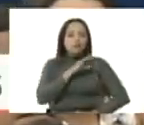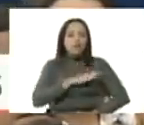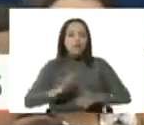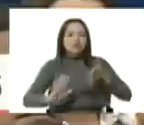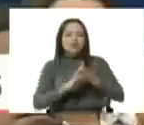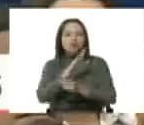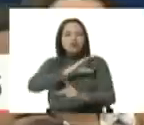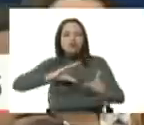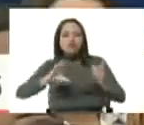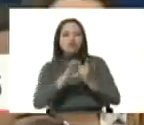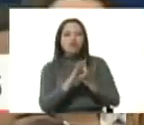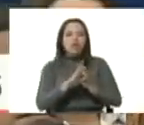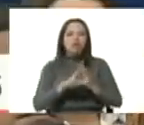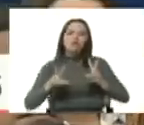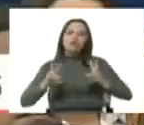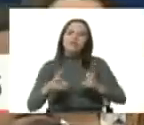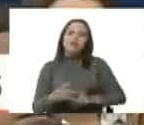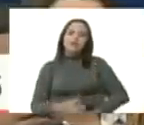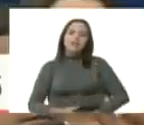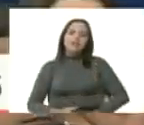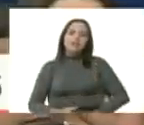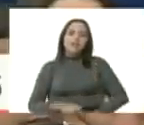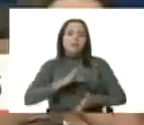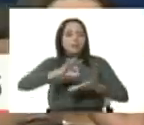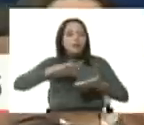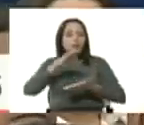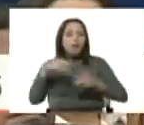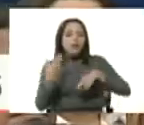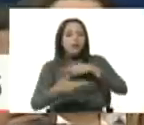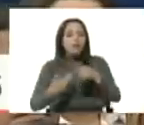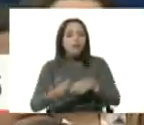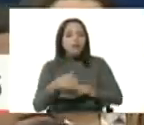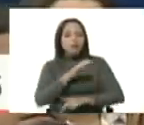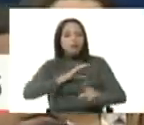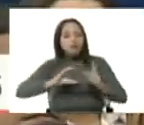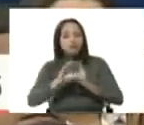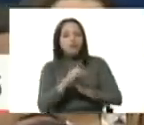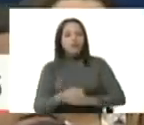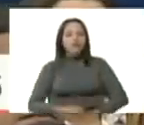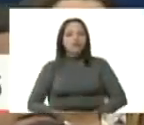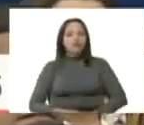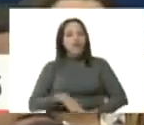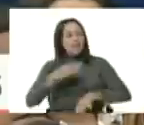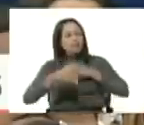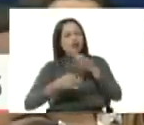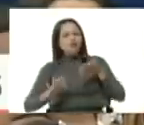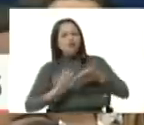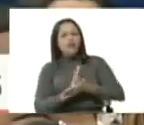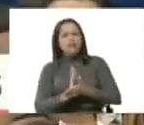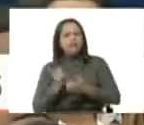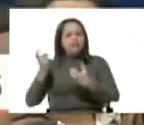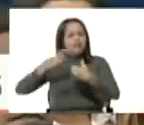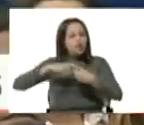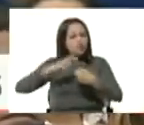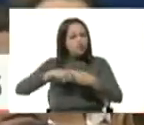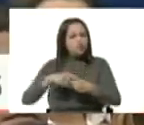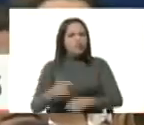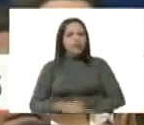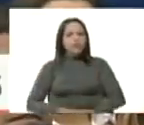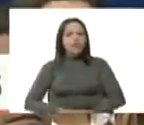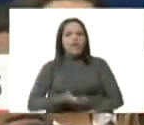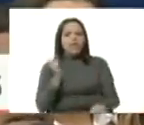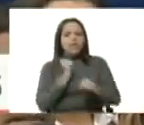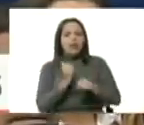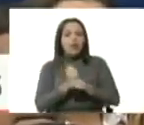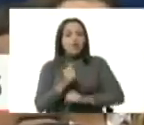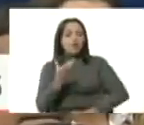cultura, la nueva espiritualidad revolucionaria cultural. Estamos hablando de incorporar en el trabajo de